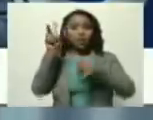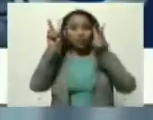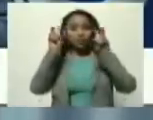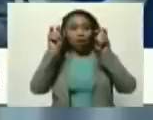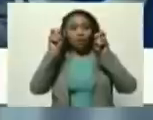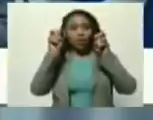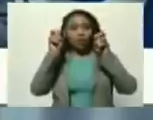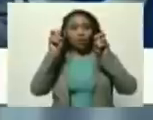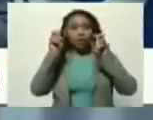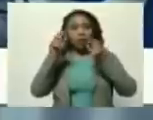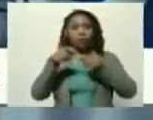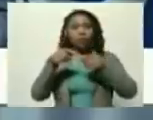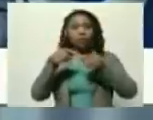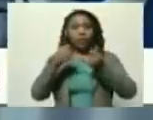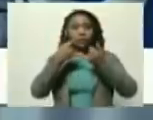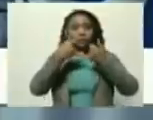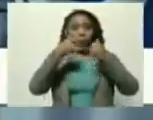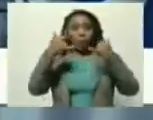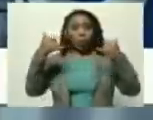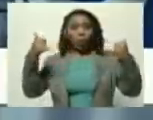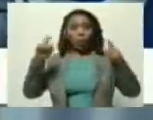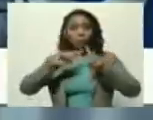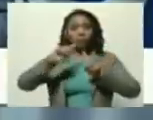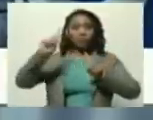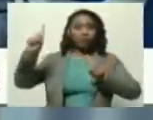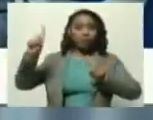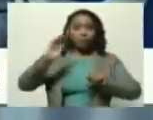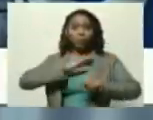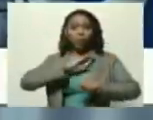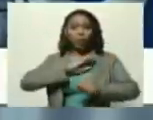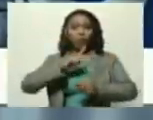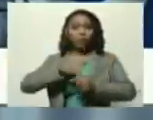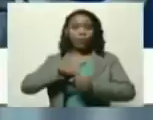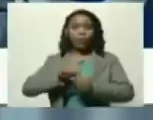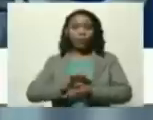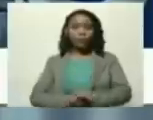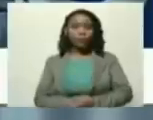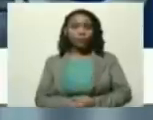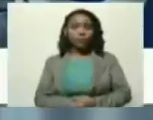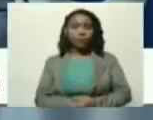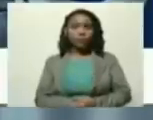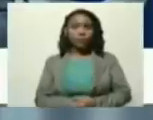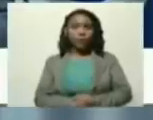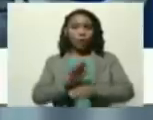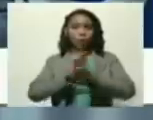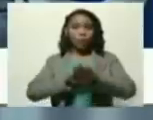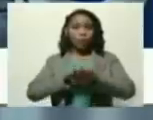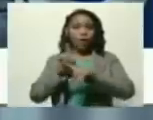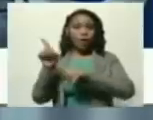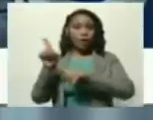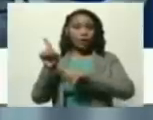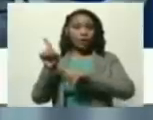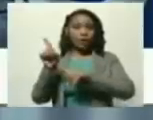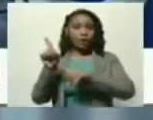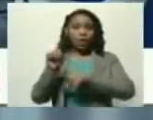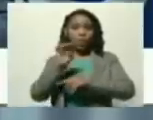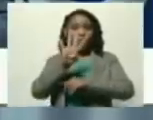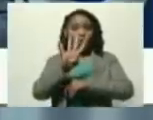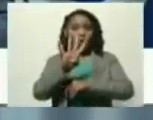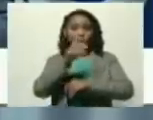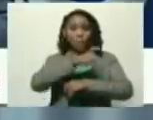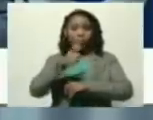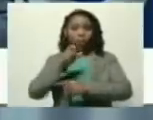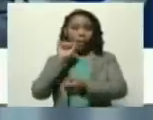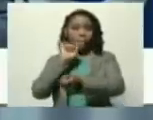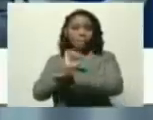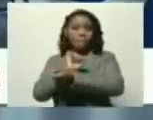de tendido eléctrico pertenecientes a PDVSA. Por este hecho fueron detenidos 4 implicados, quienes